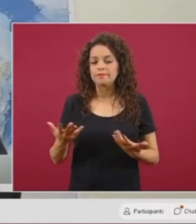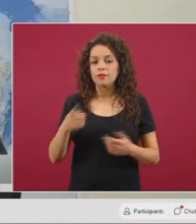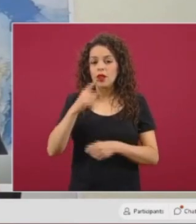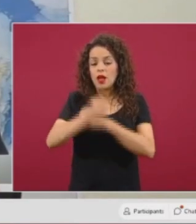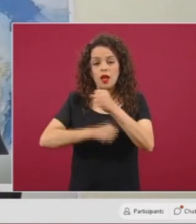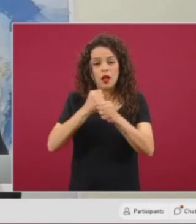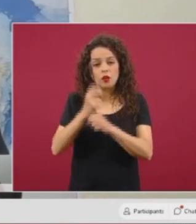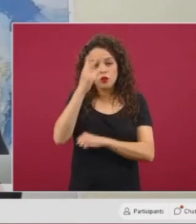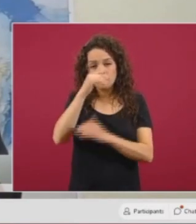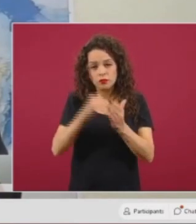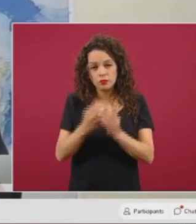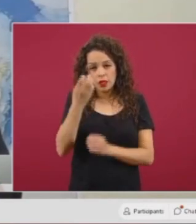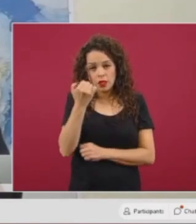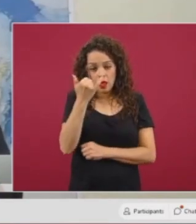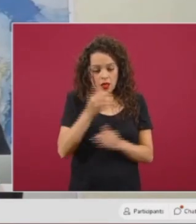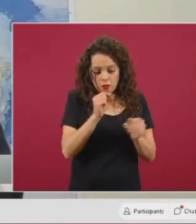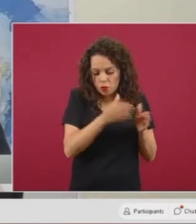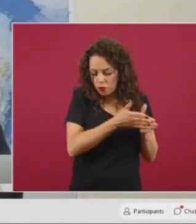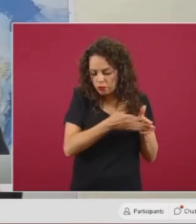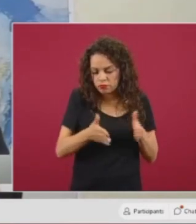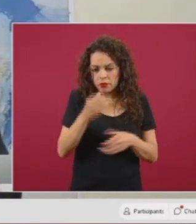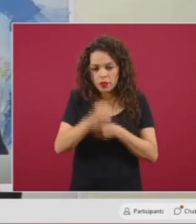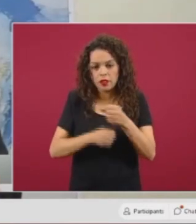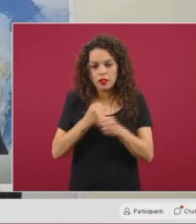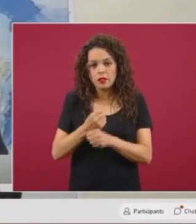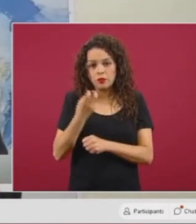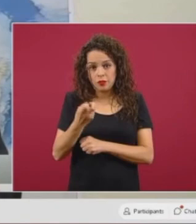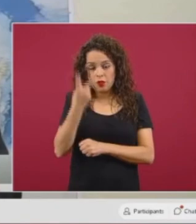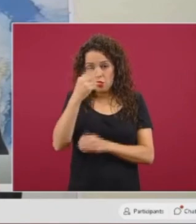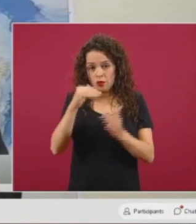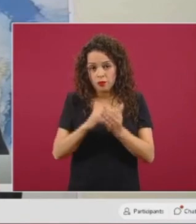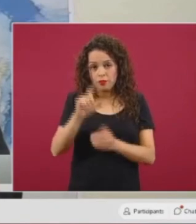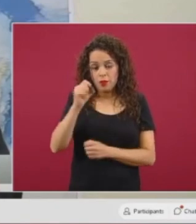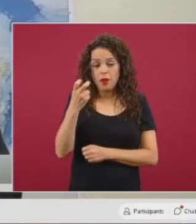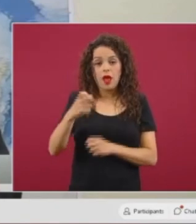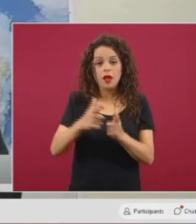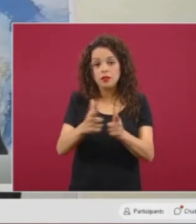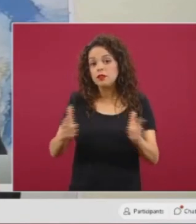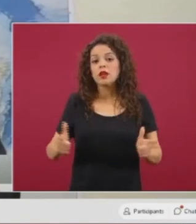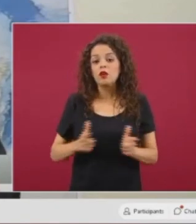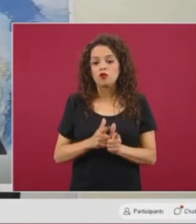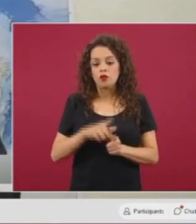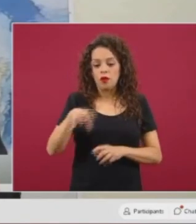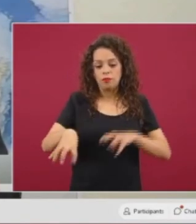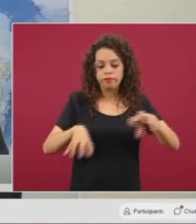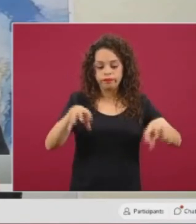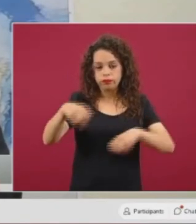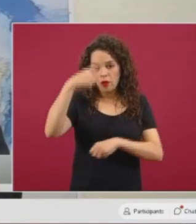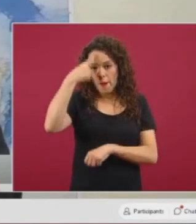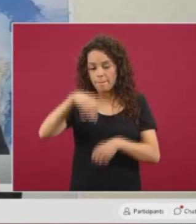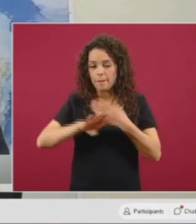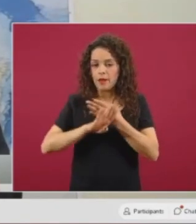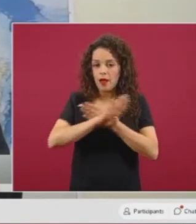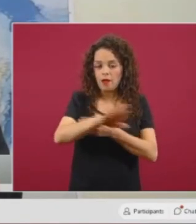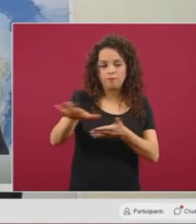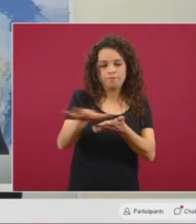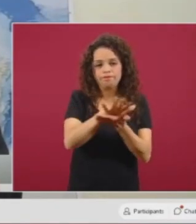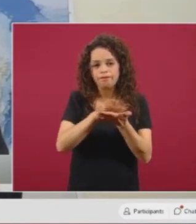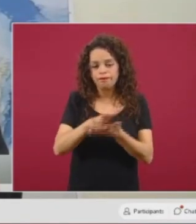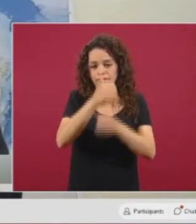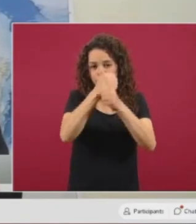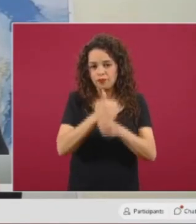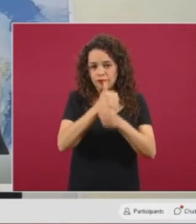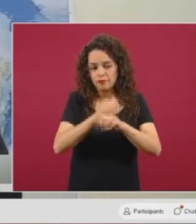y parte del 20, precisamente en este grupo intersectorial para la erradicación de la violencia contra las mujeres, que coordina